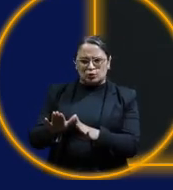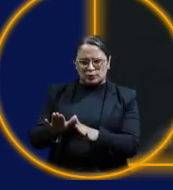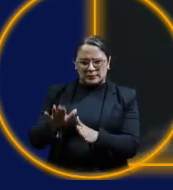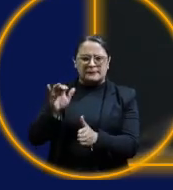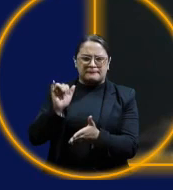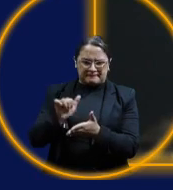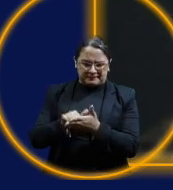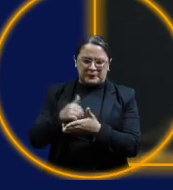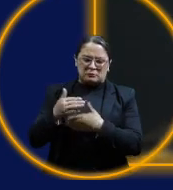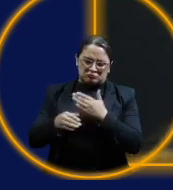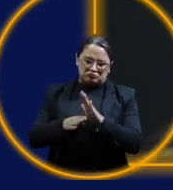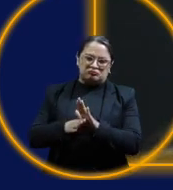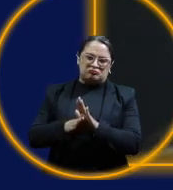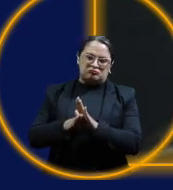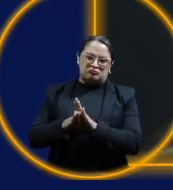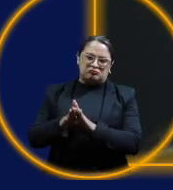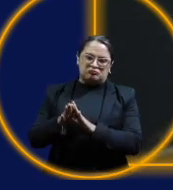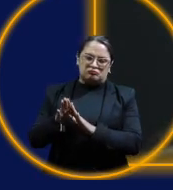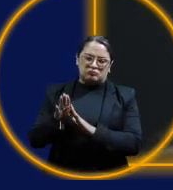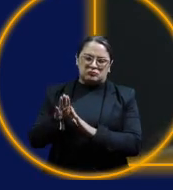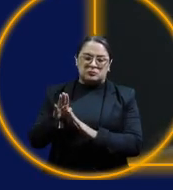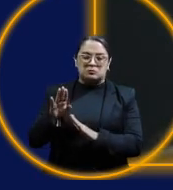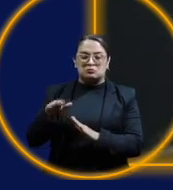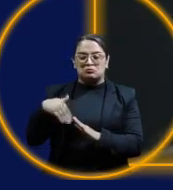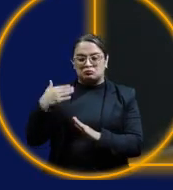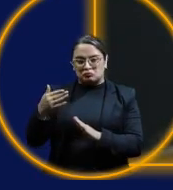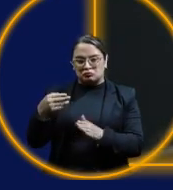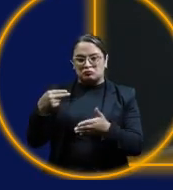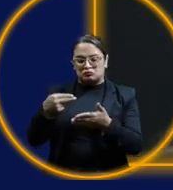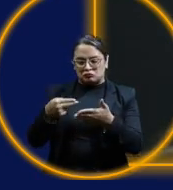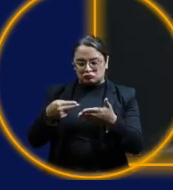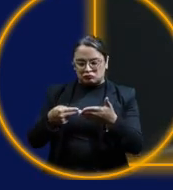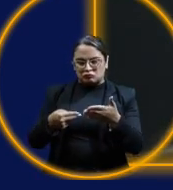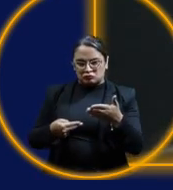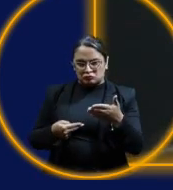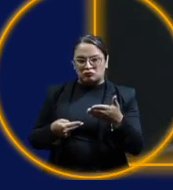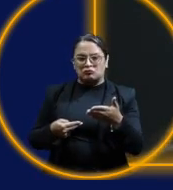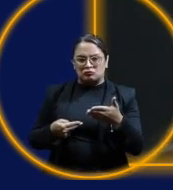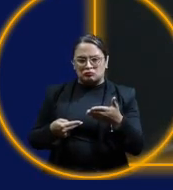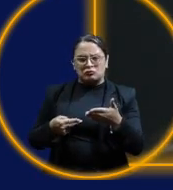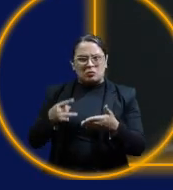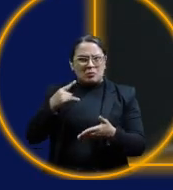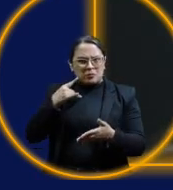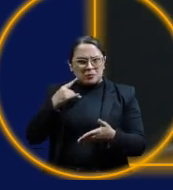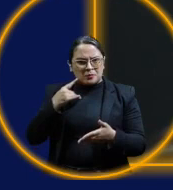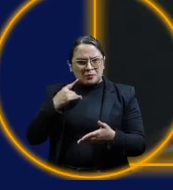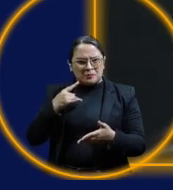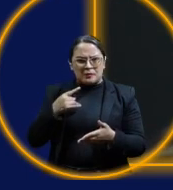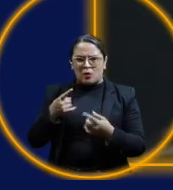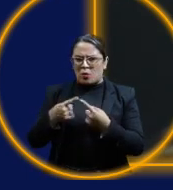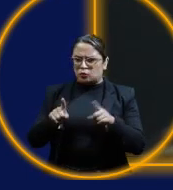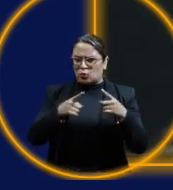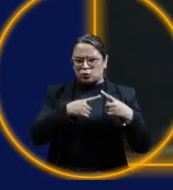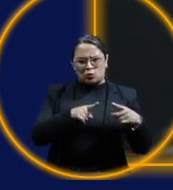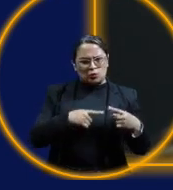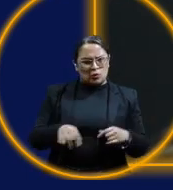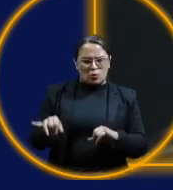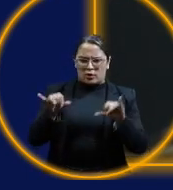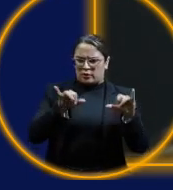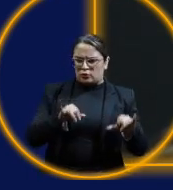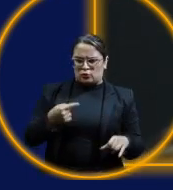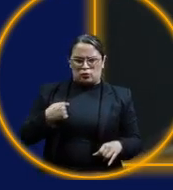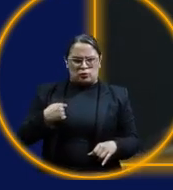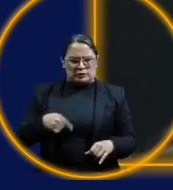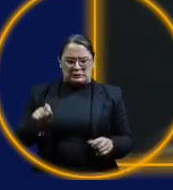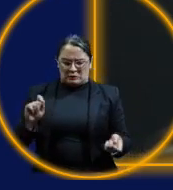era parte del crecimiento Y esto es curioso Porque todos mis registros mans suenen realmente enormemente diferente el uno del otro Así que